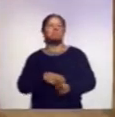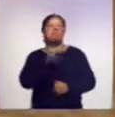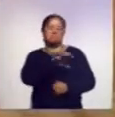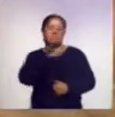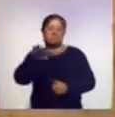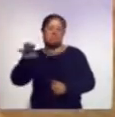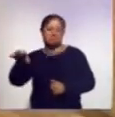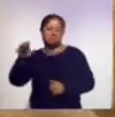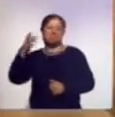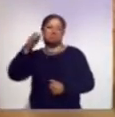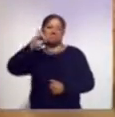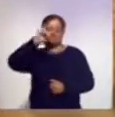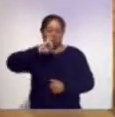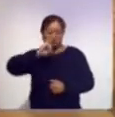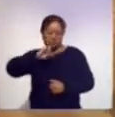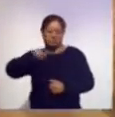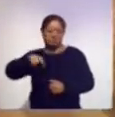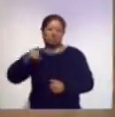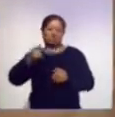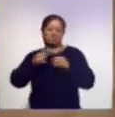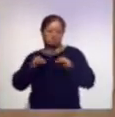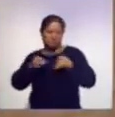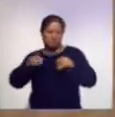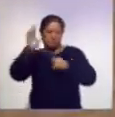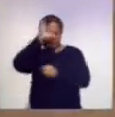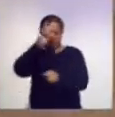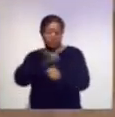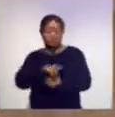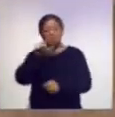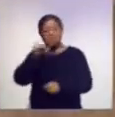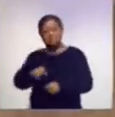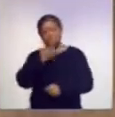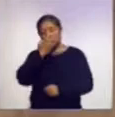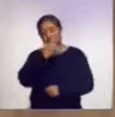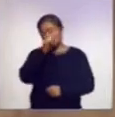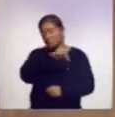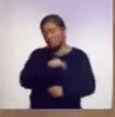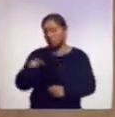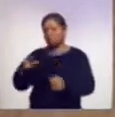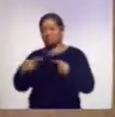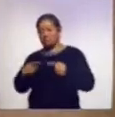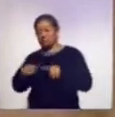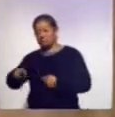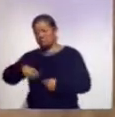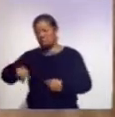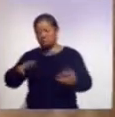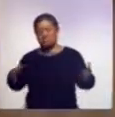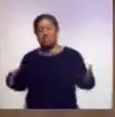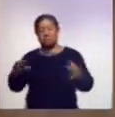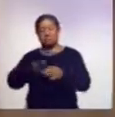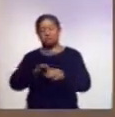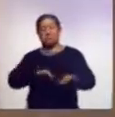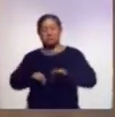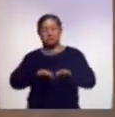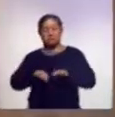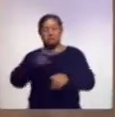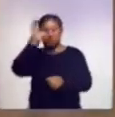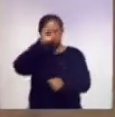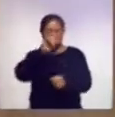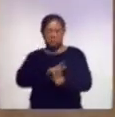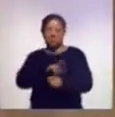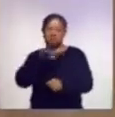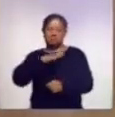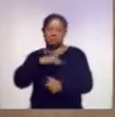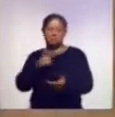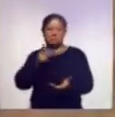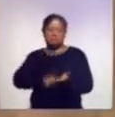De esta forma, en conjunto con autoridades municipales y escolares, se trabaja para que llegue la diversidad de actividades culturales que ofrece el Centro de las